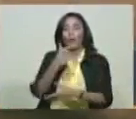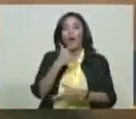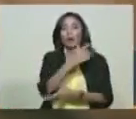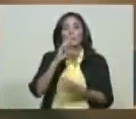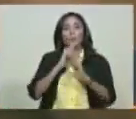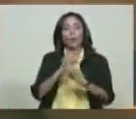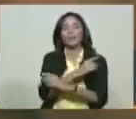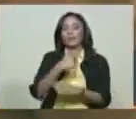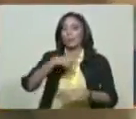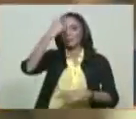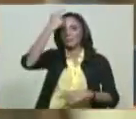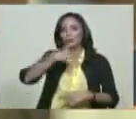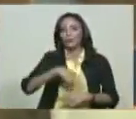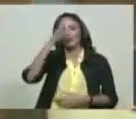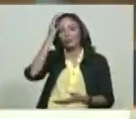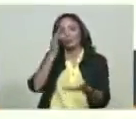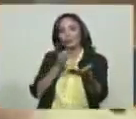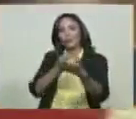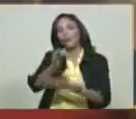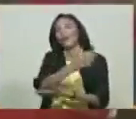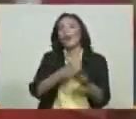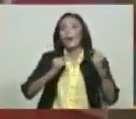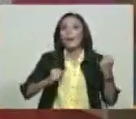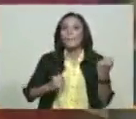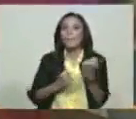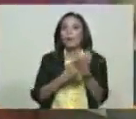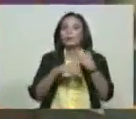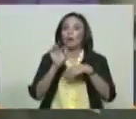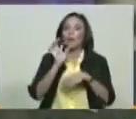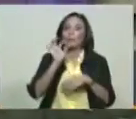y vamos adelante con mucha fuerza